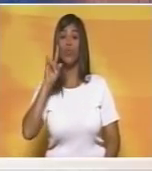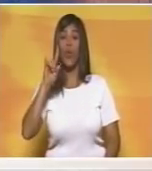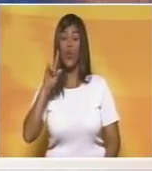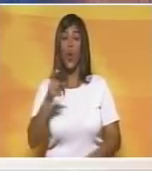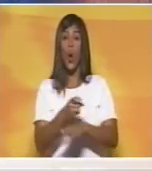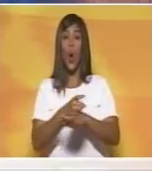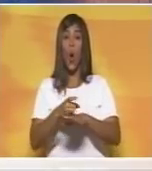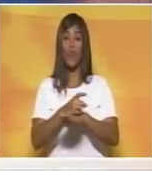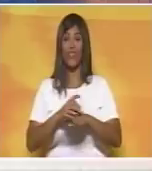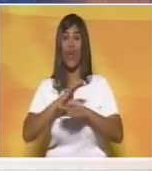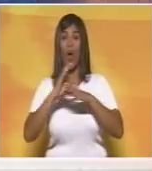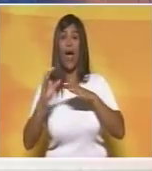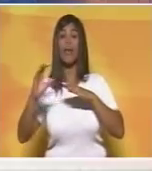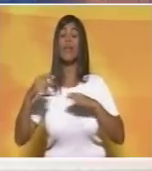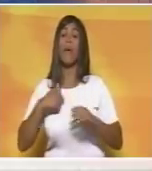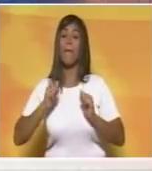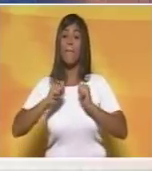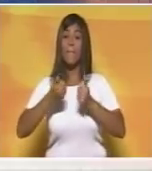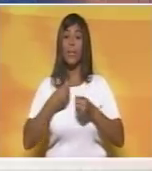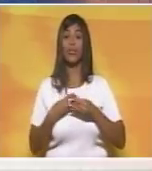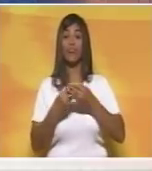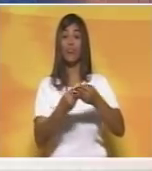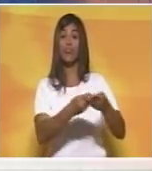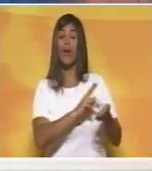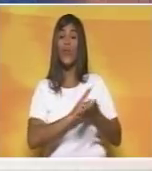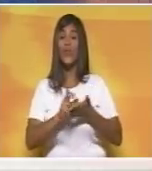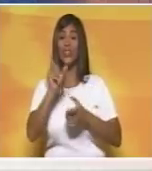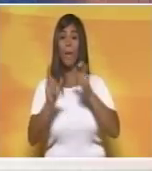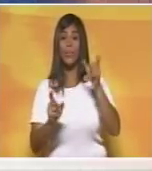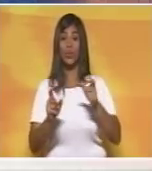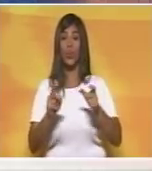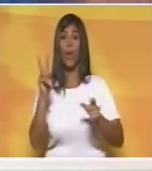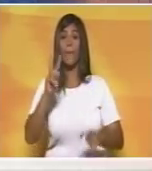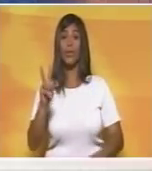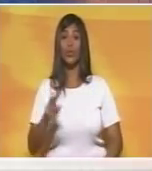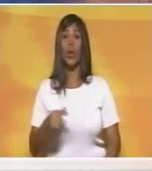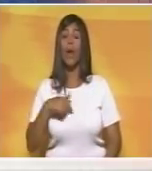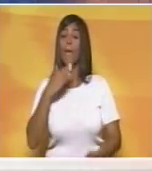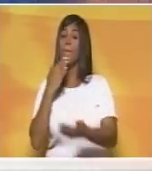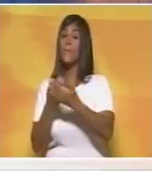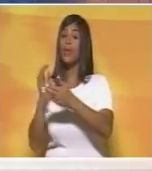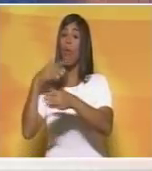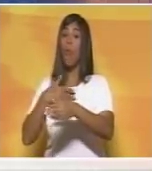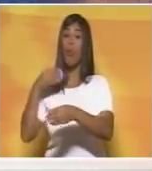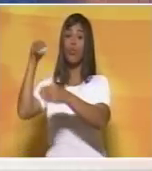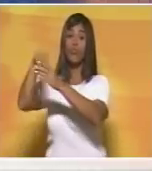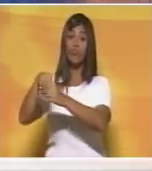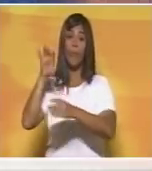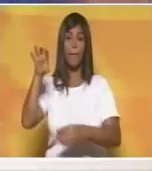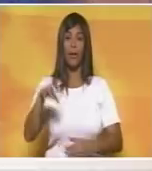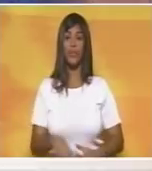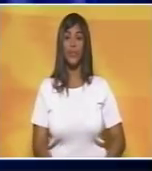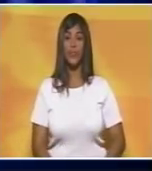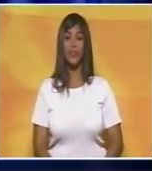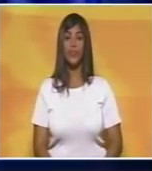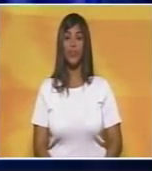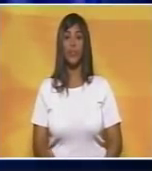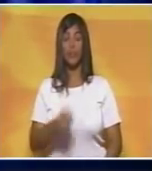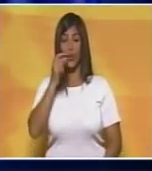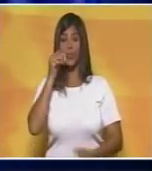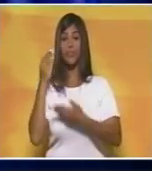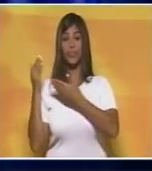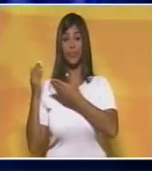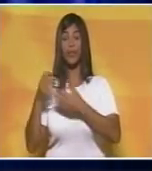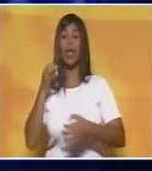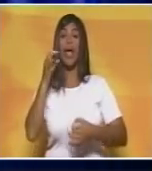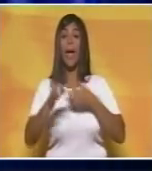el gobierno caribeño arrancará su proceso de entrega de visados para los venezolanos que lo han solicitado para residir en dicho país. Young